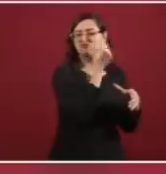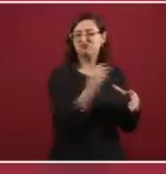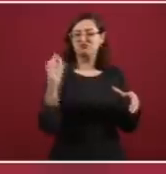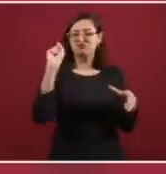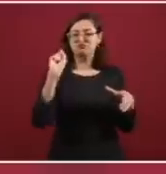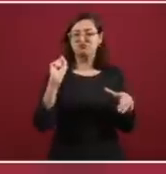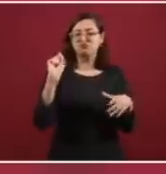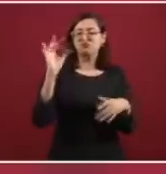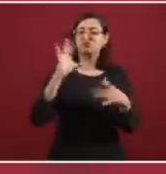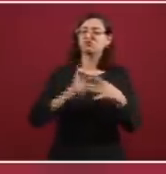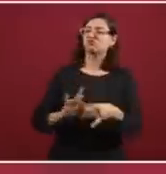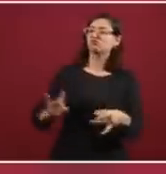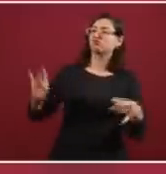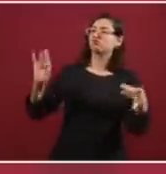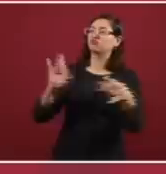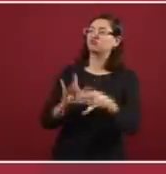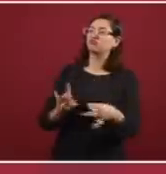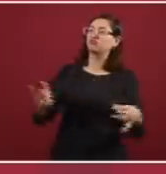opinando